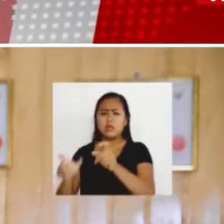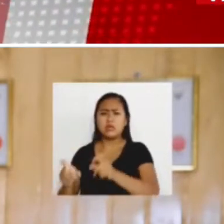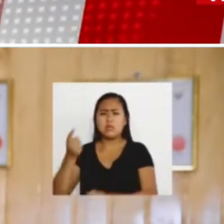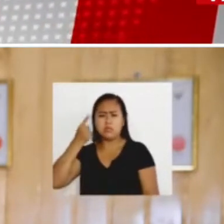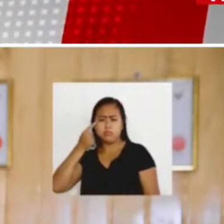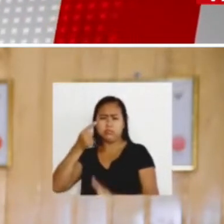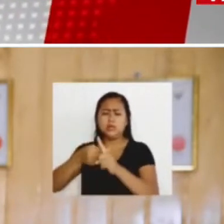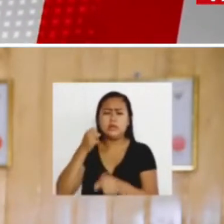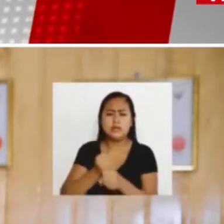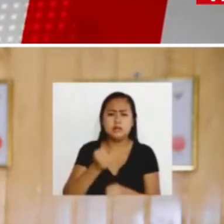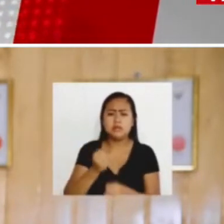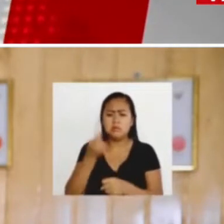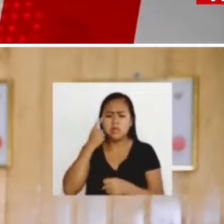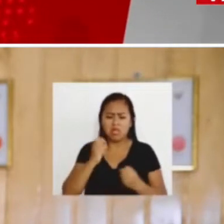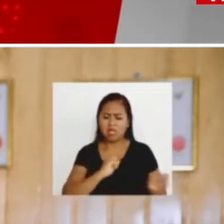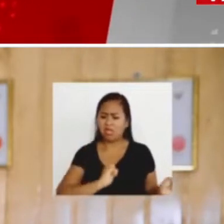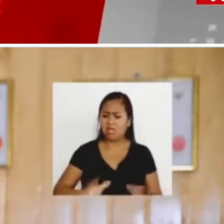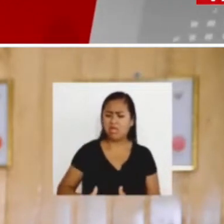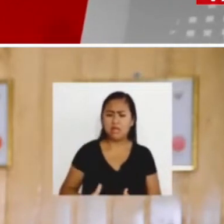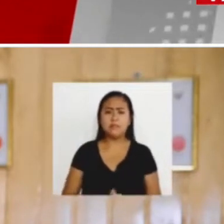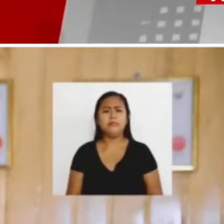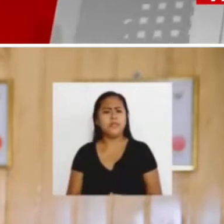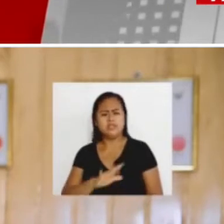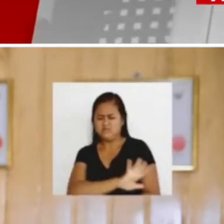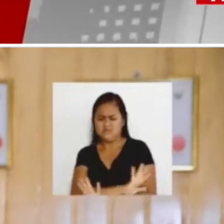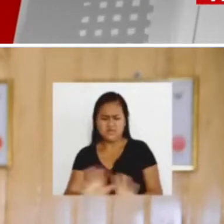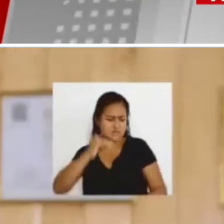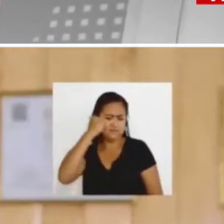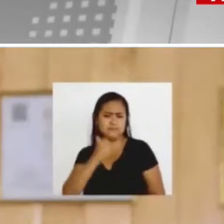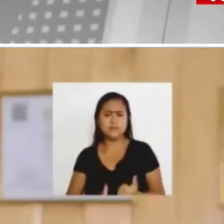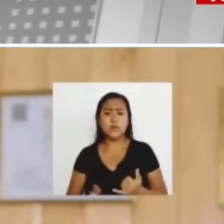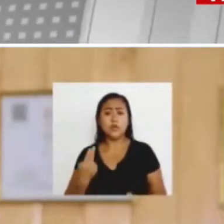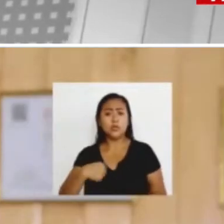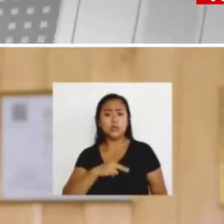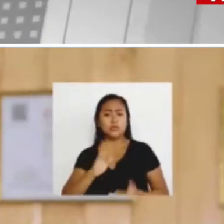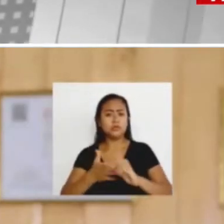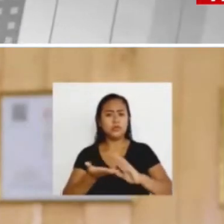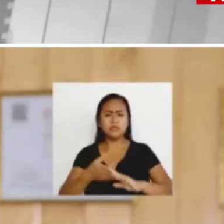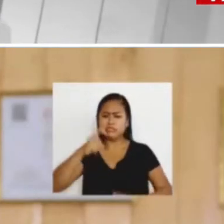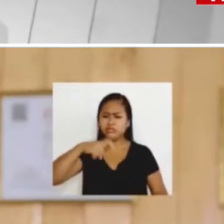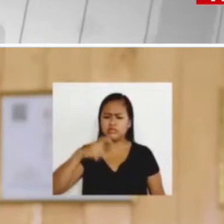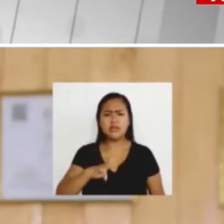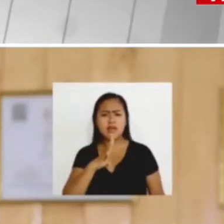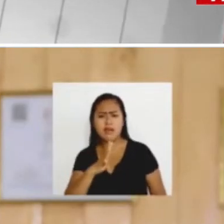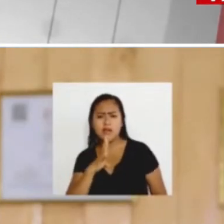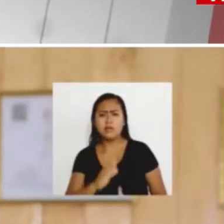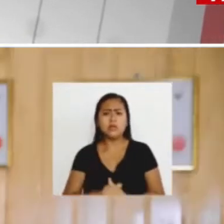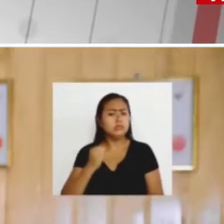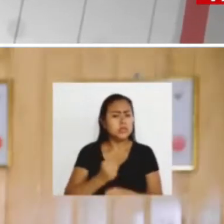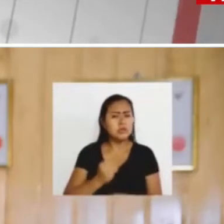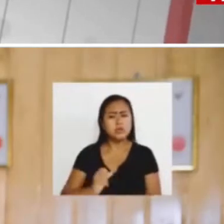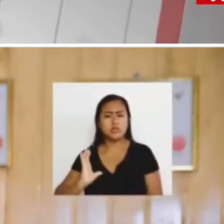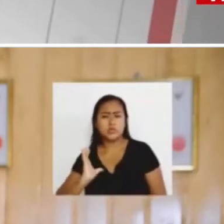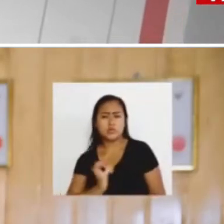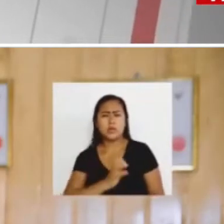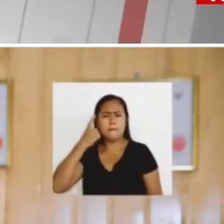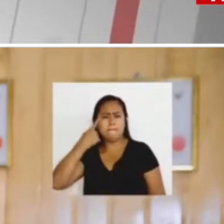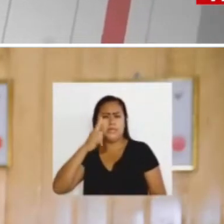ha tomado prácticamente la ventaja el candidato de Renovación Popular. Yo tenía la esperanza de que